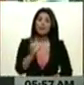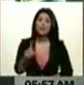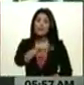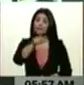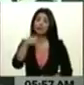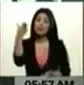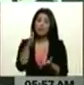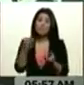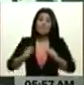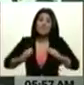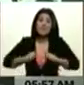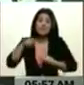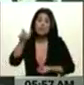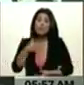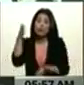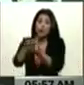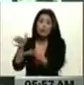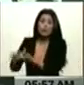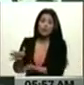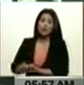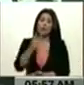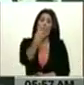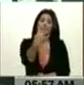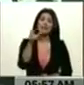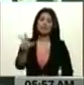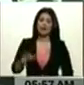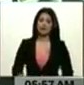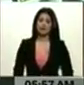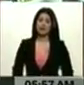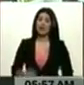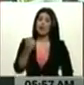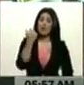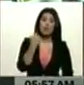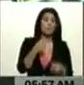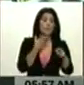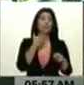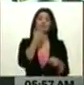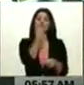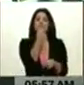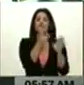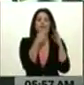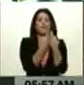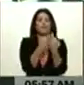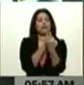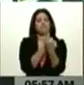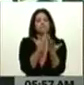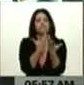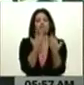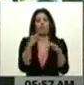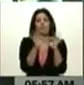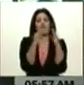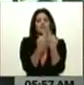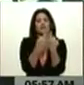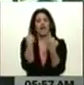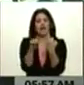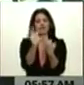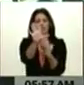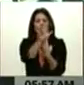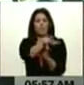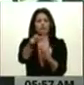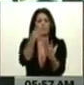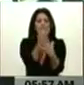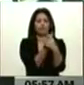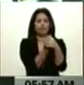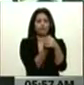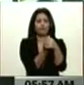estamos hablando, si nosotros sacamos la cuenta de que una familia promedio tiene 5 personas. Estamos hablando 43 por 5, 5